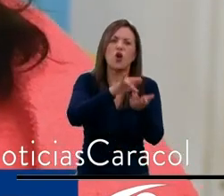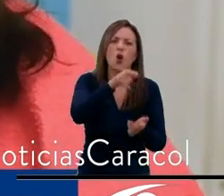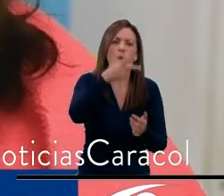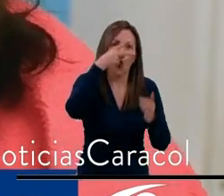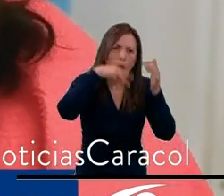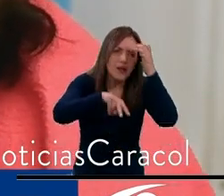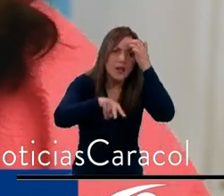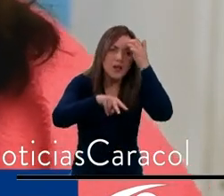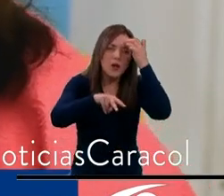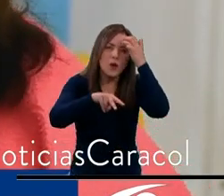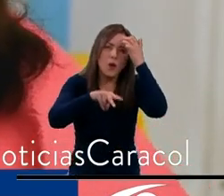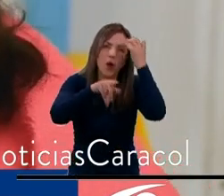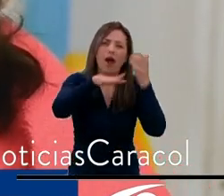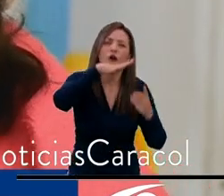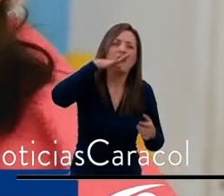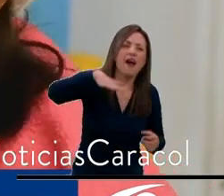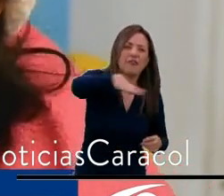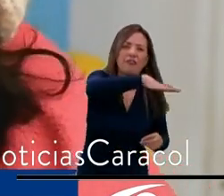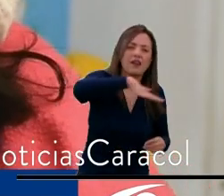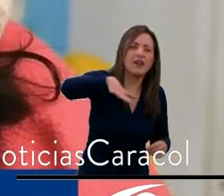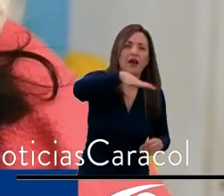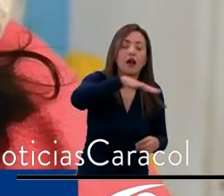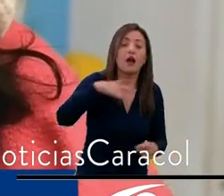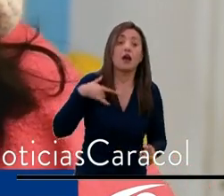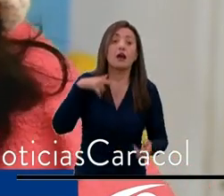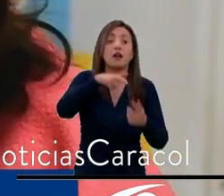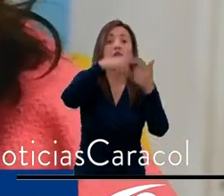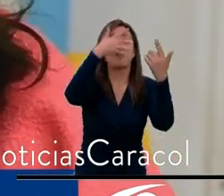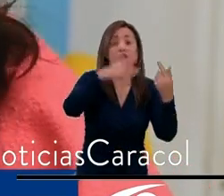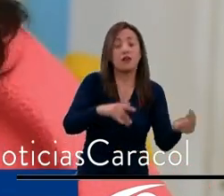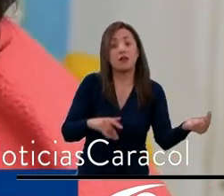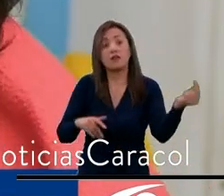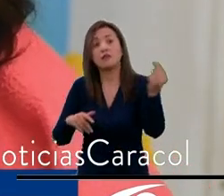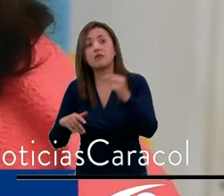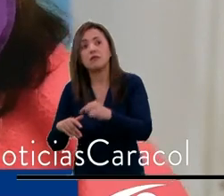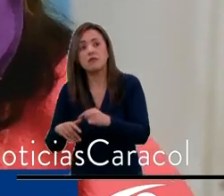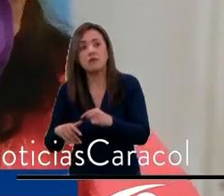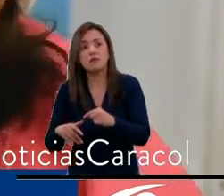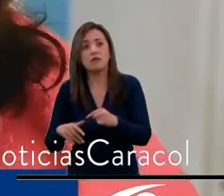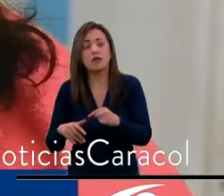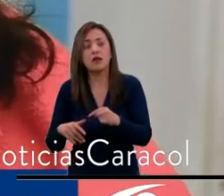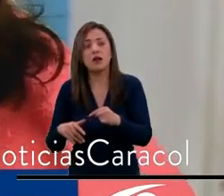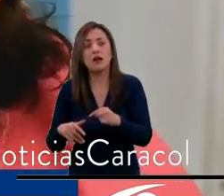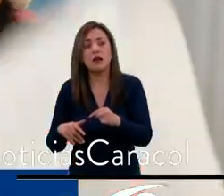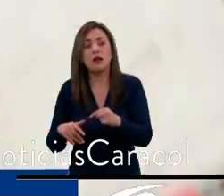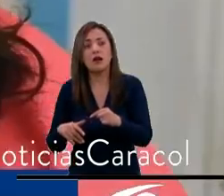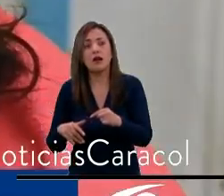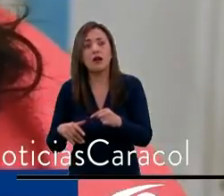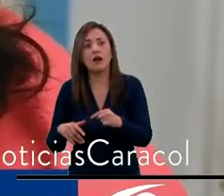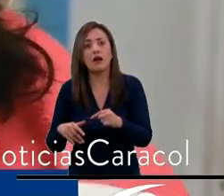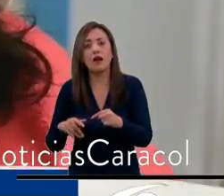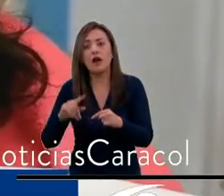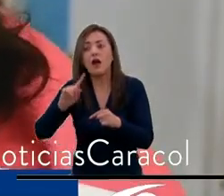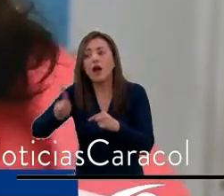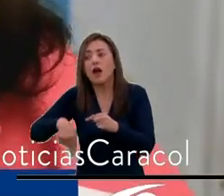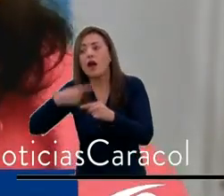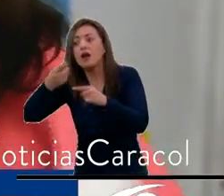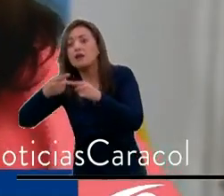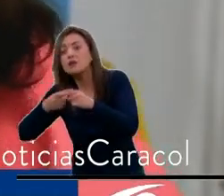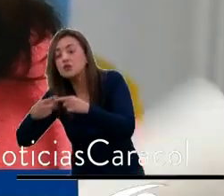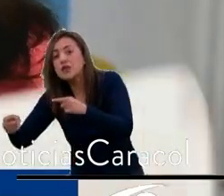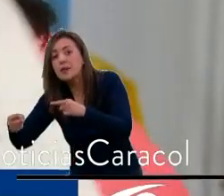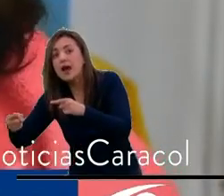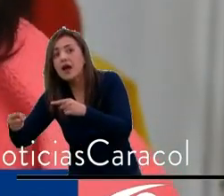finca. Y resulta que llegando de allá, entonces ya la otra semana